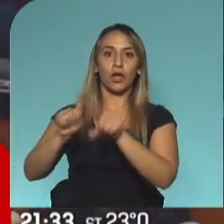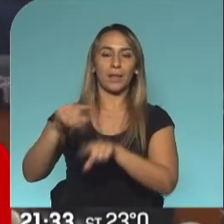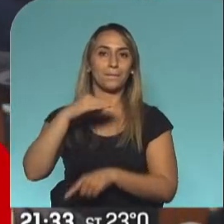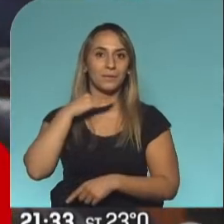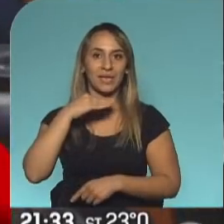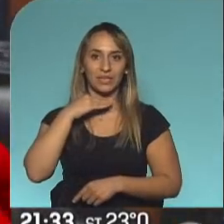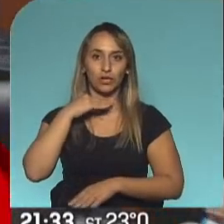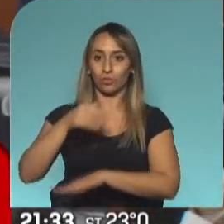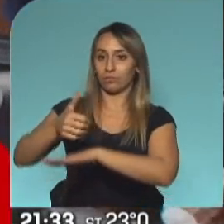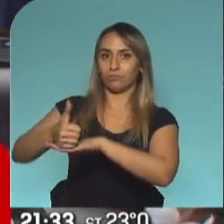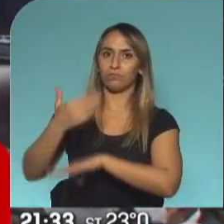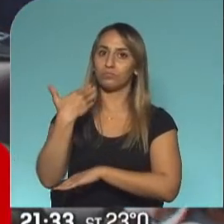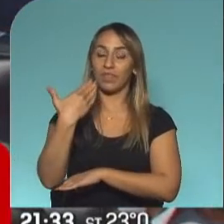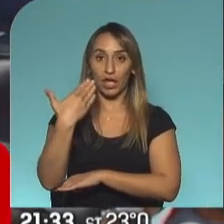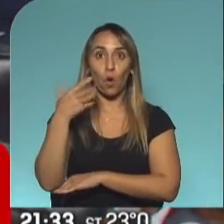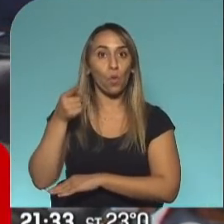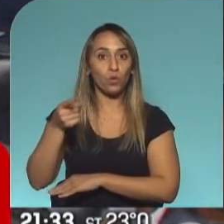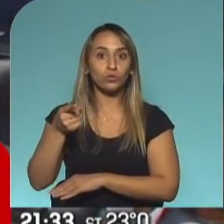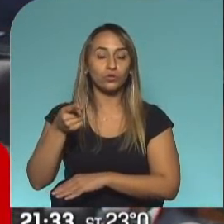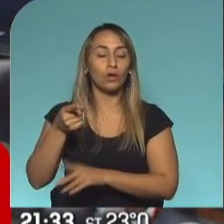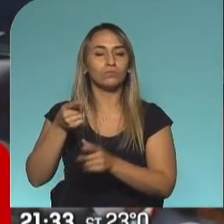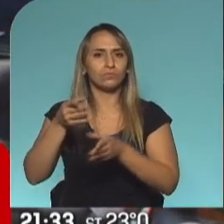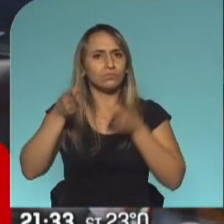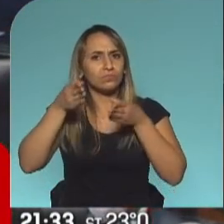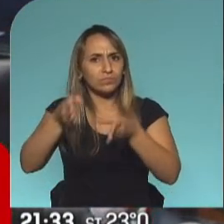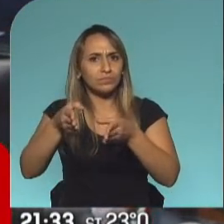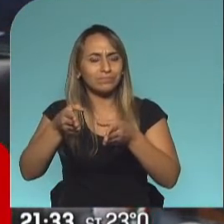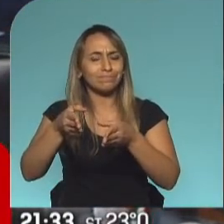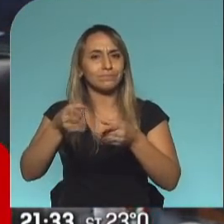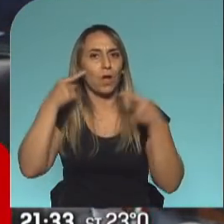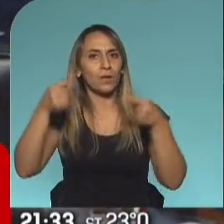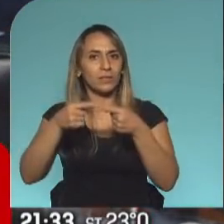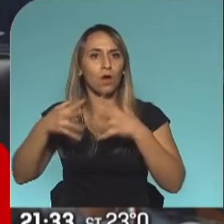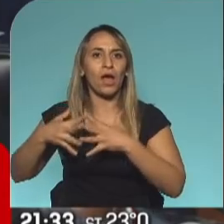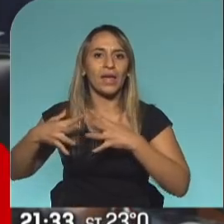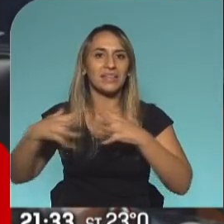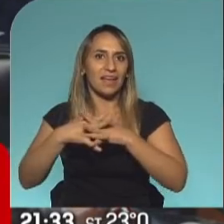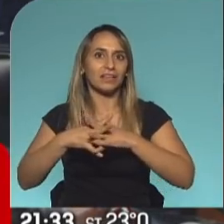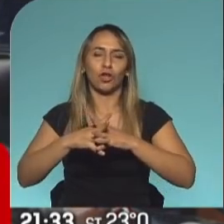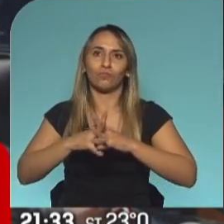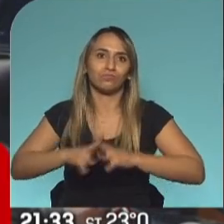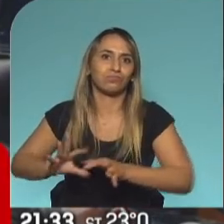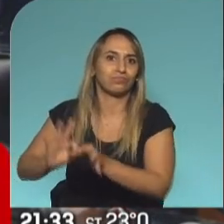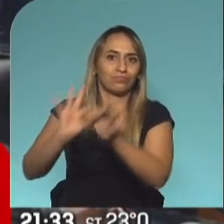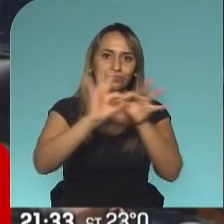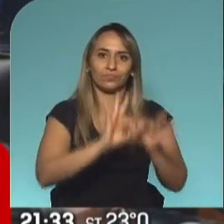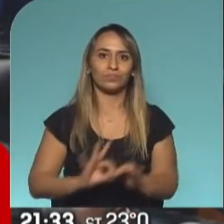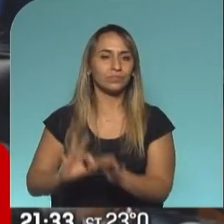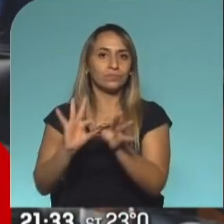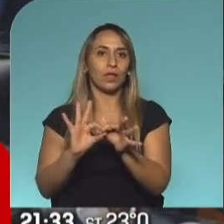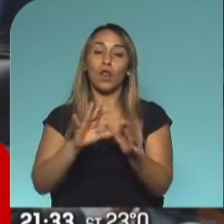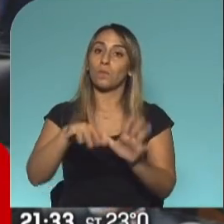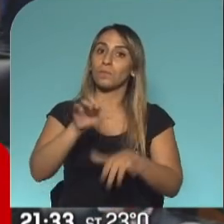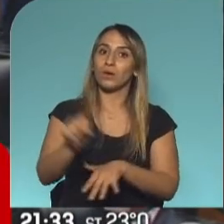México. Un discurso que giró en torno justamente a la integración regional, a la importancia de la unidad